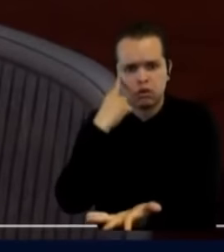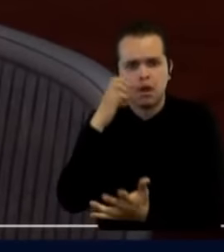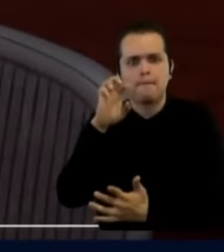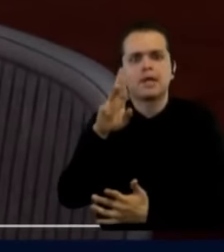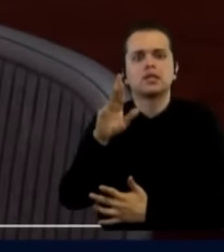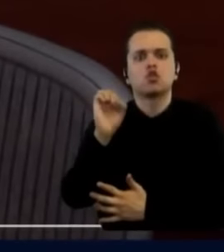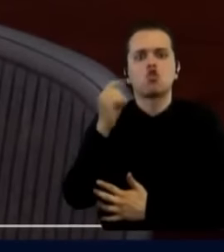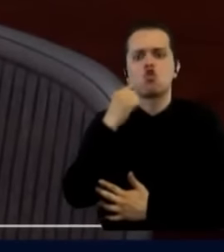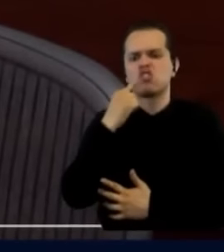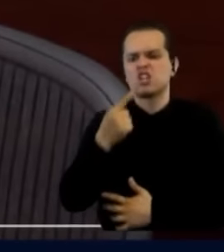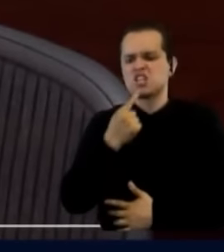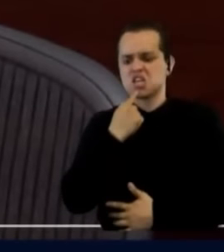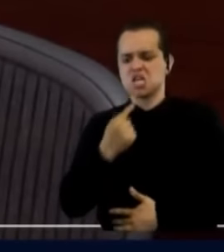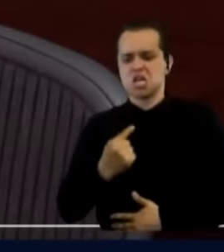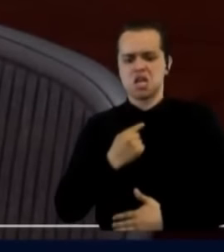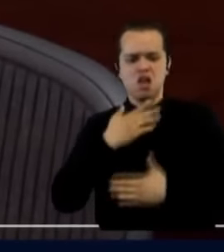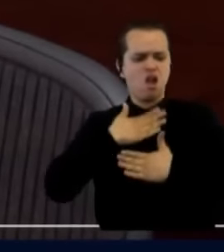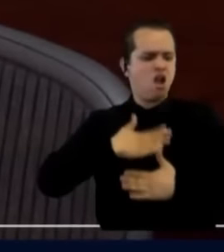se ufanaba,